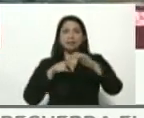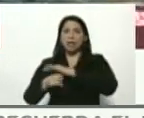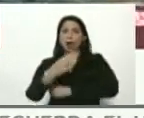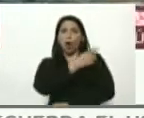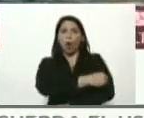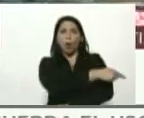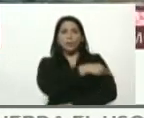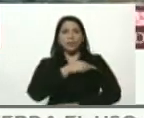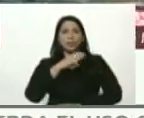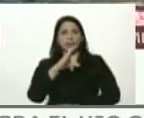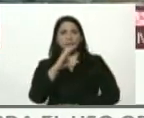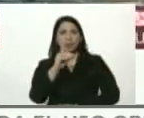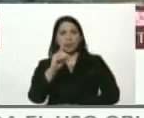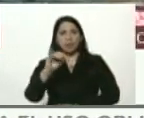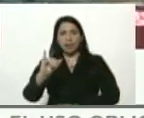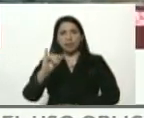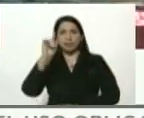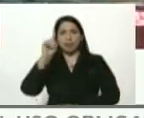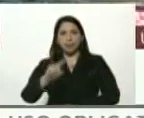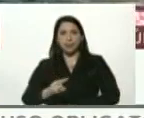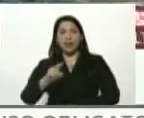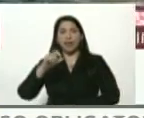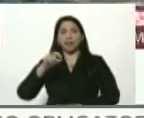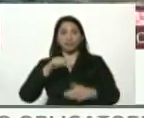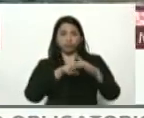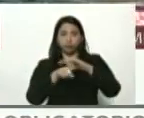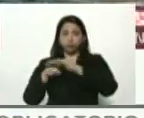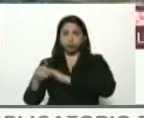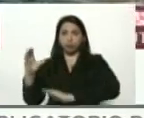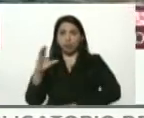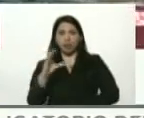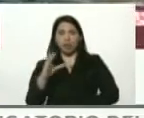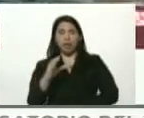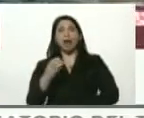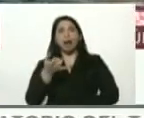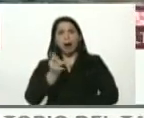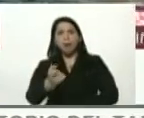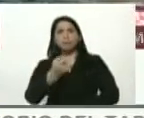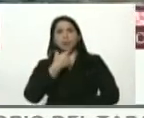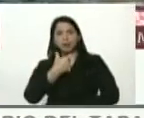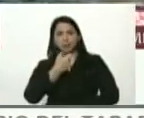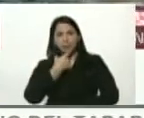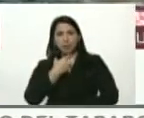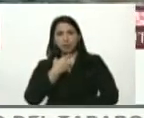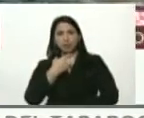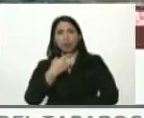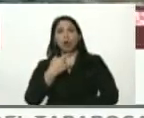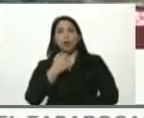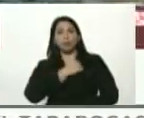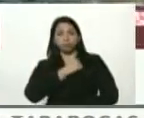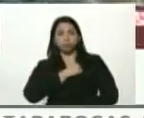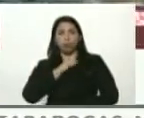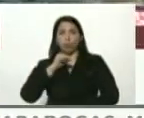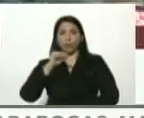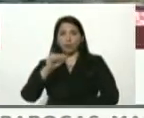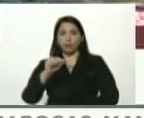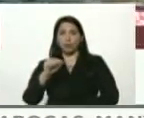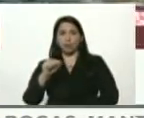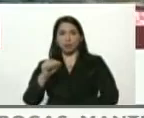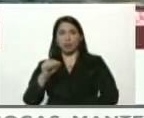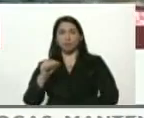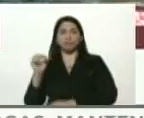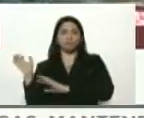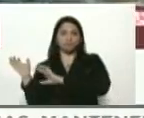CDI Centinelas del Distrito Capital. Están recibiendo tratamiento y son compatriotas que